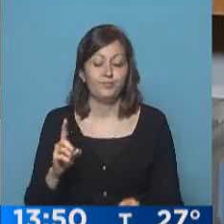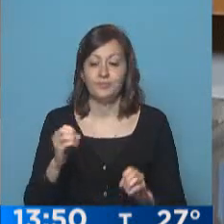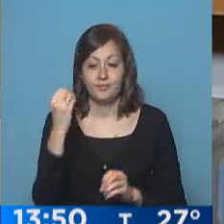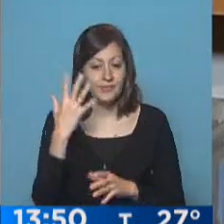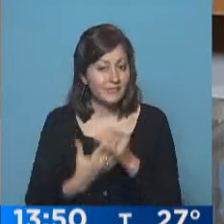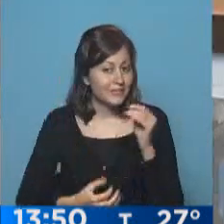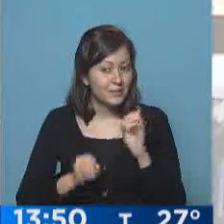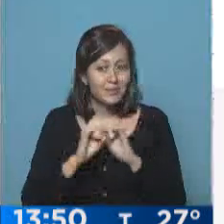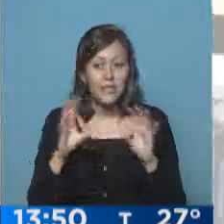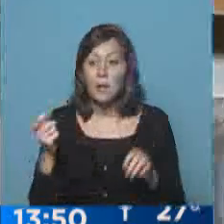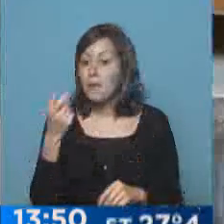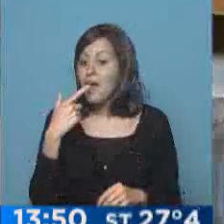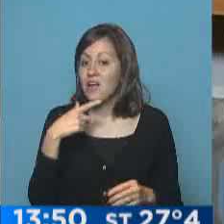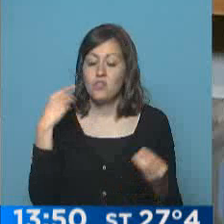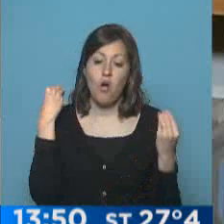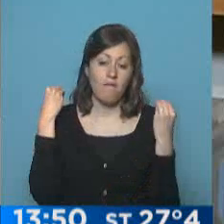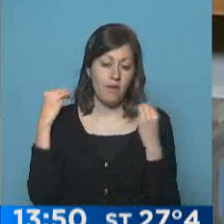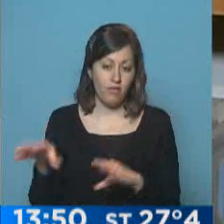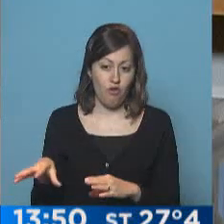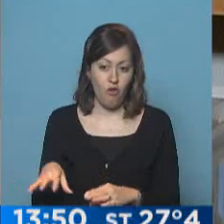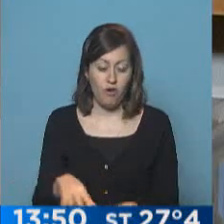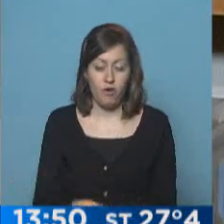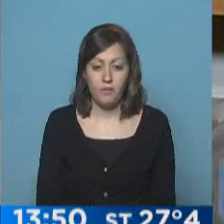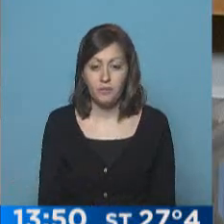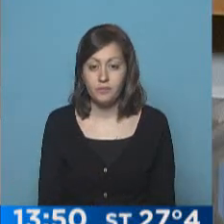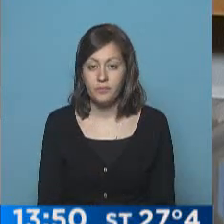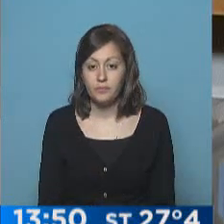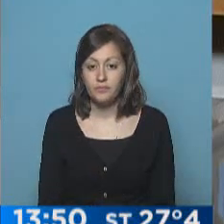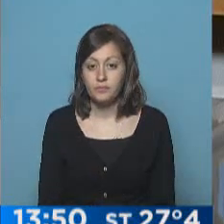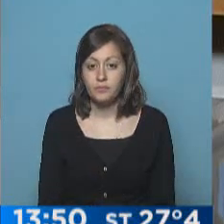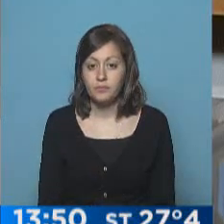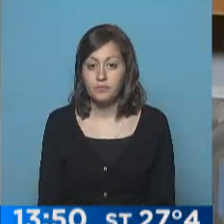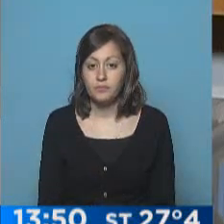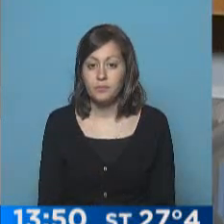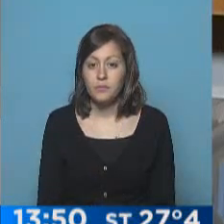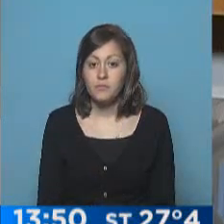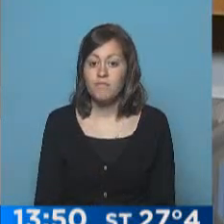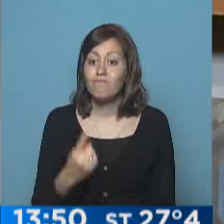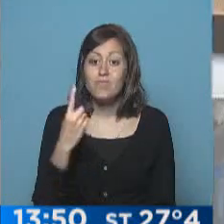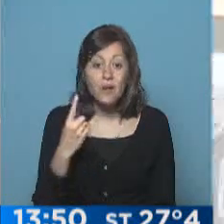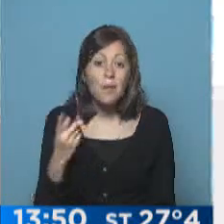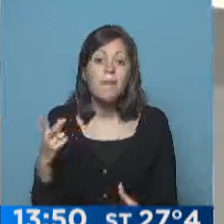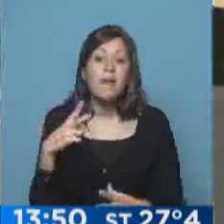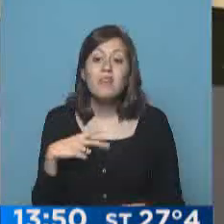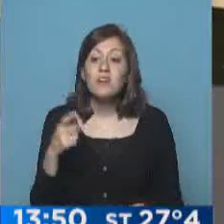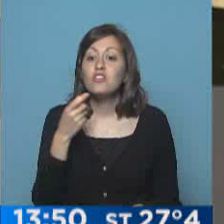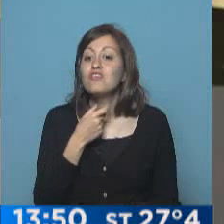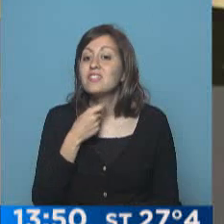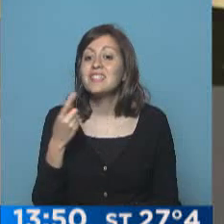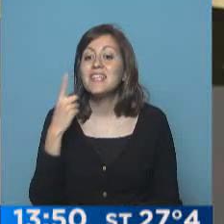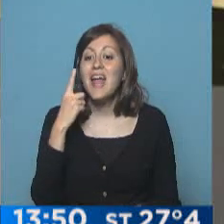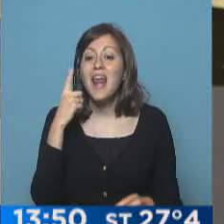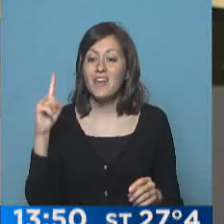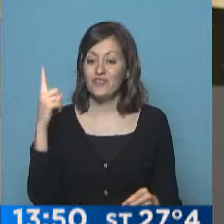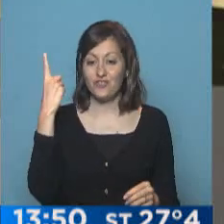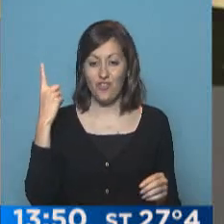dejó su medicación una de las primeras cosas es que me dijo que quería vivir solo su madre